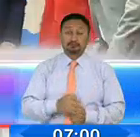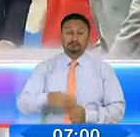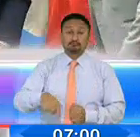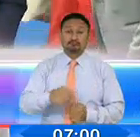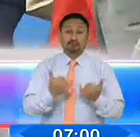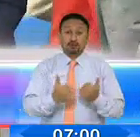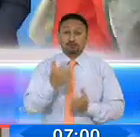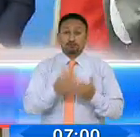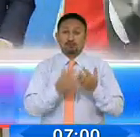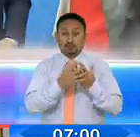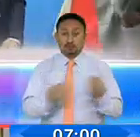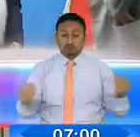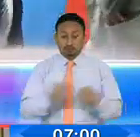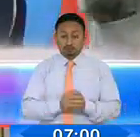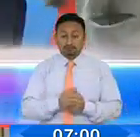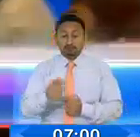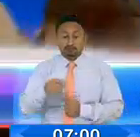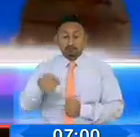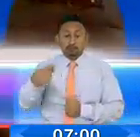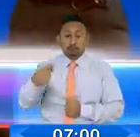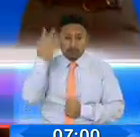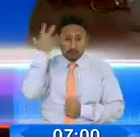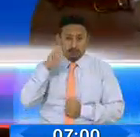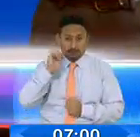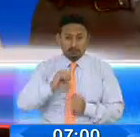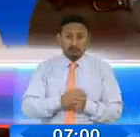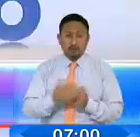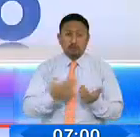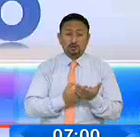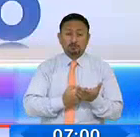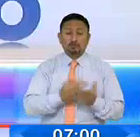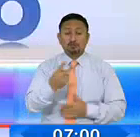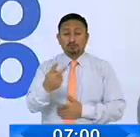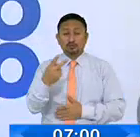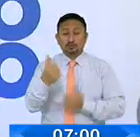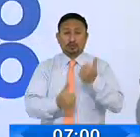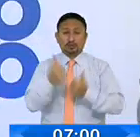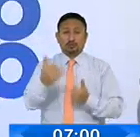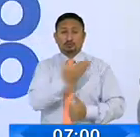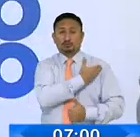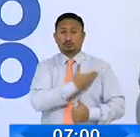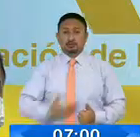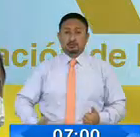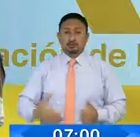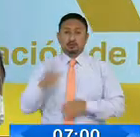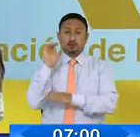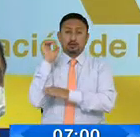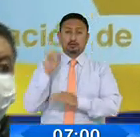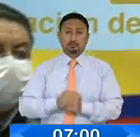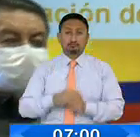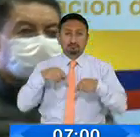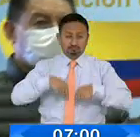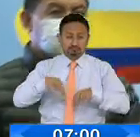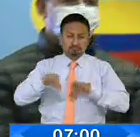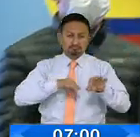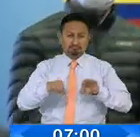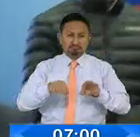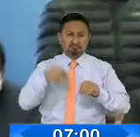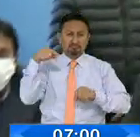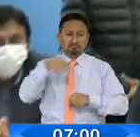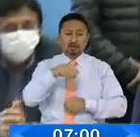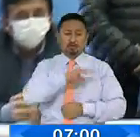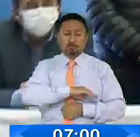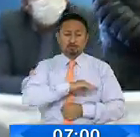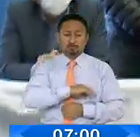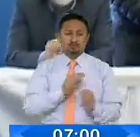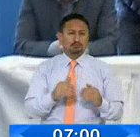solucione, informaron que en los próximos días mantendrán una reunión con los dos candidatos a la presidencia de la República para explicar la situación en la que los